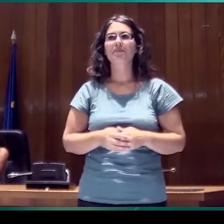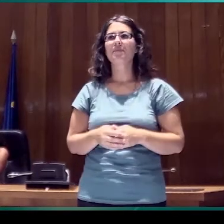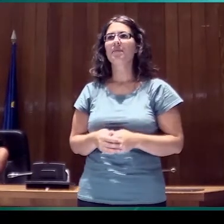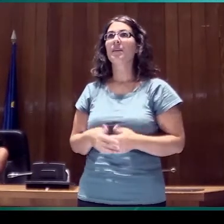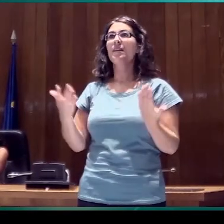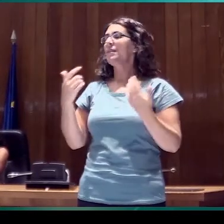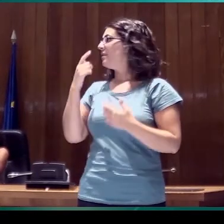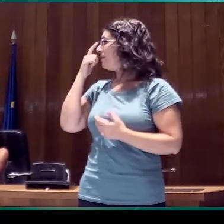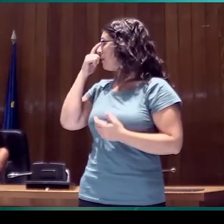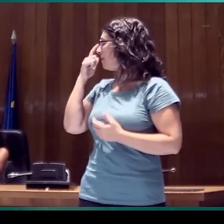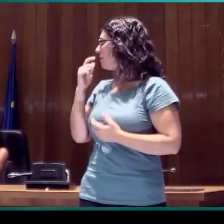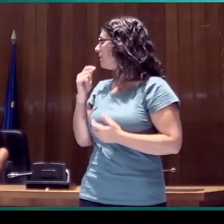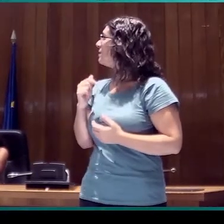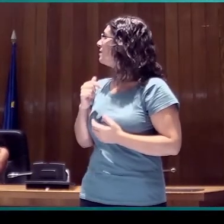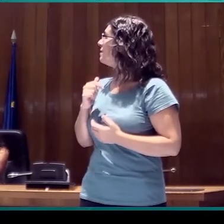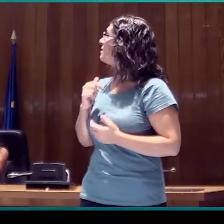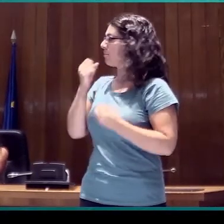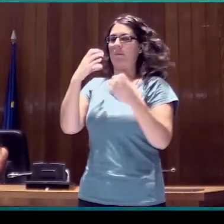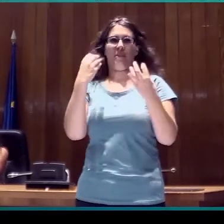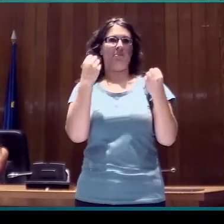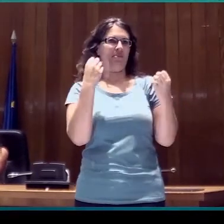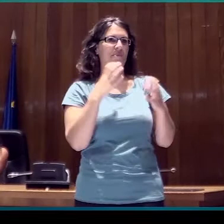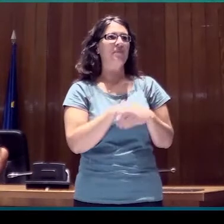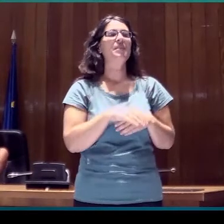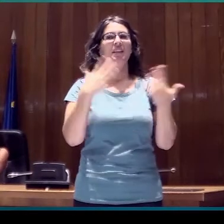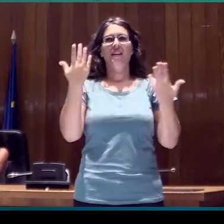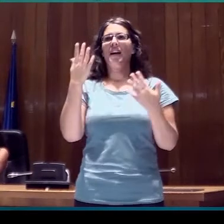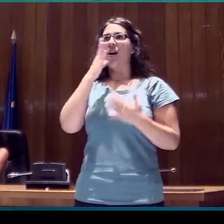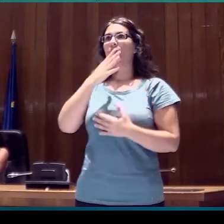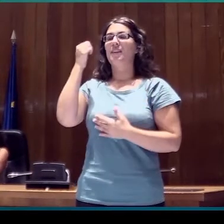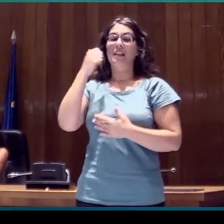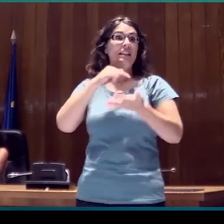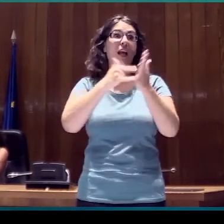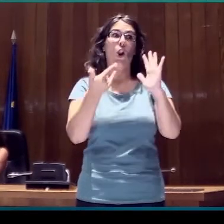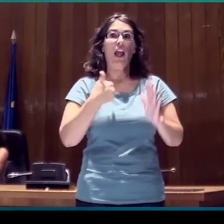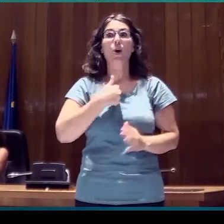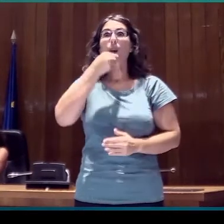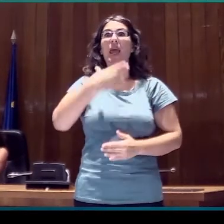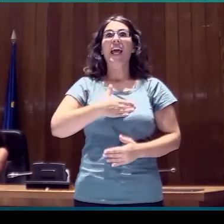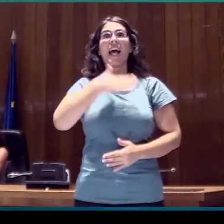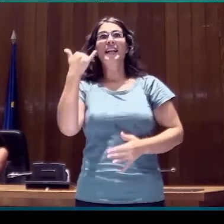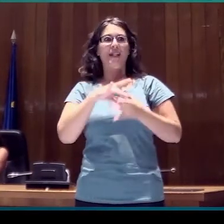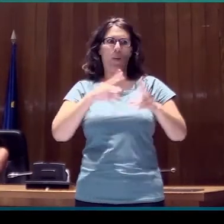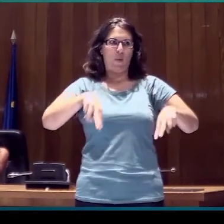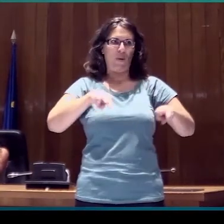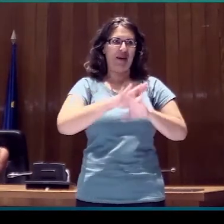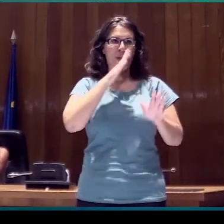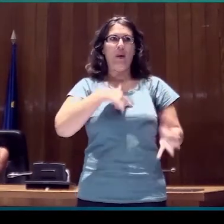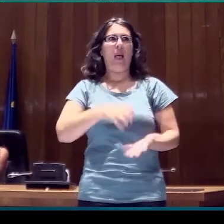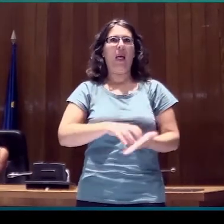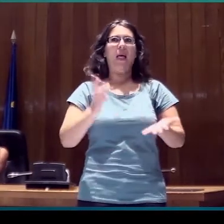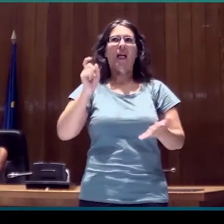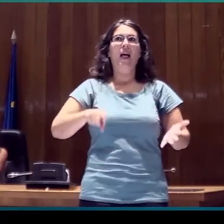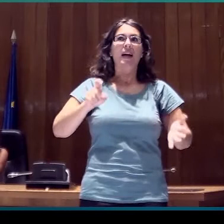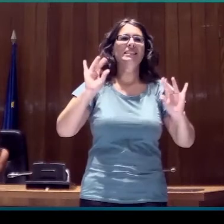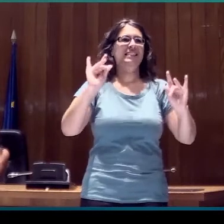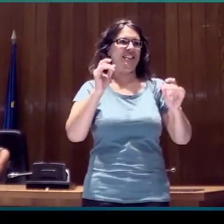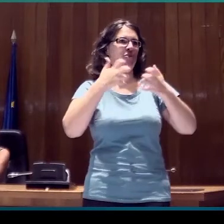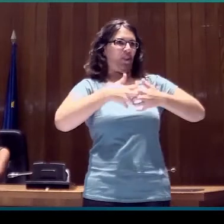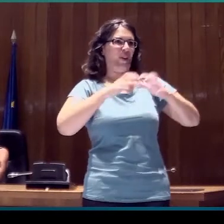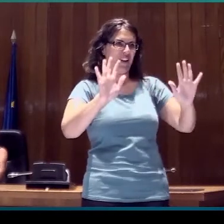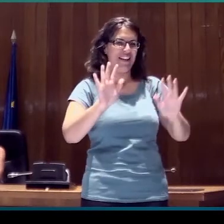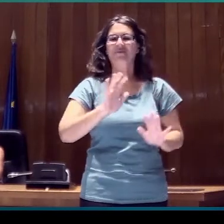va